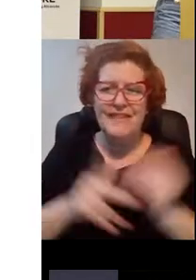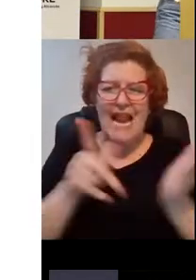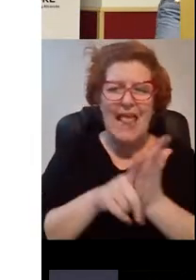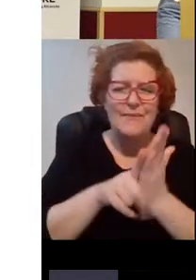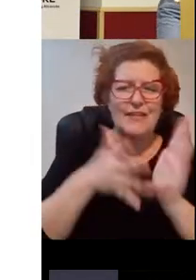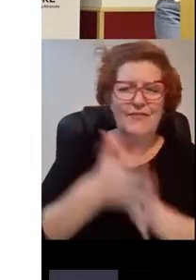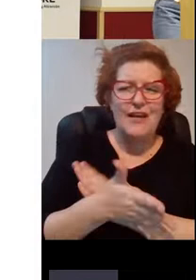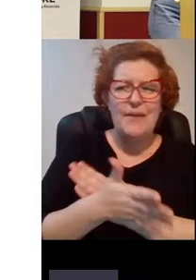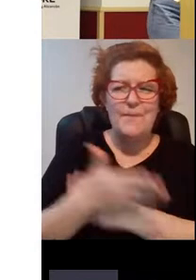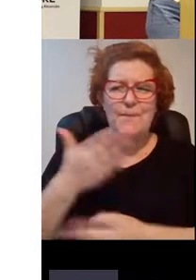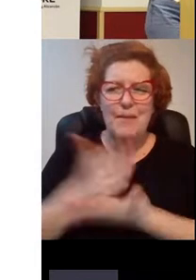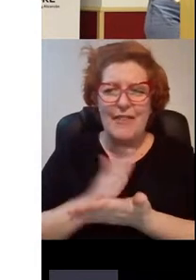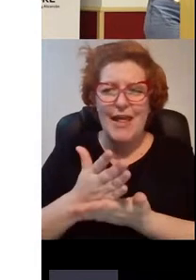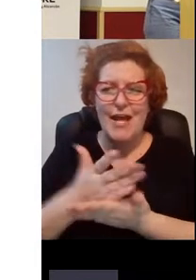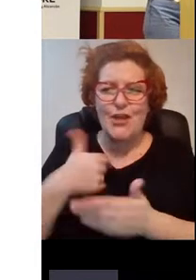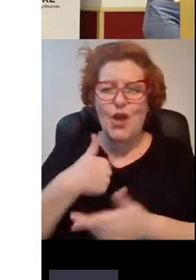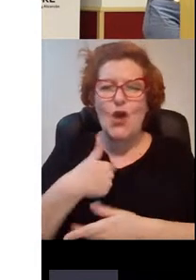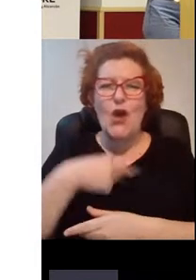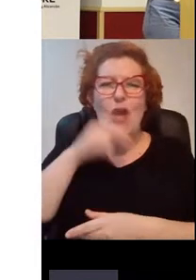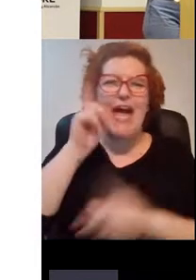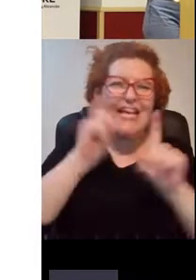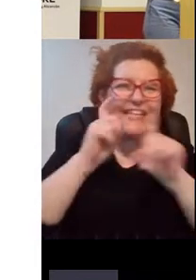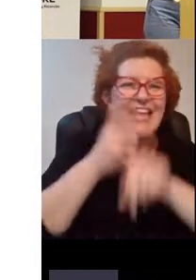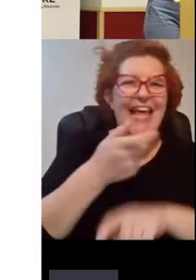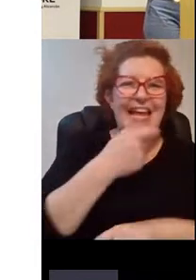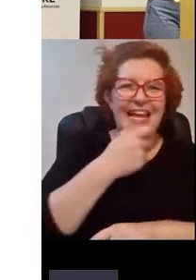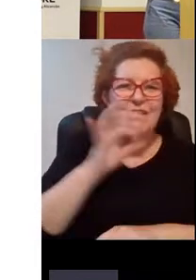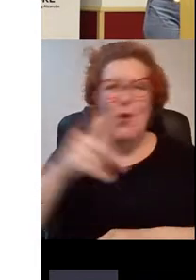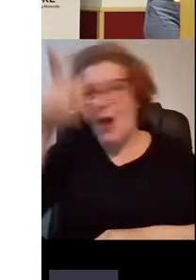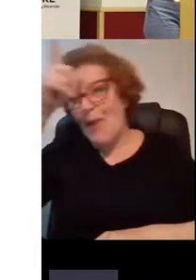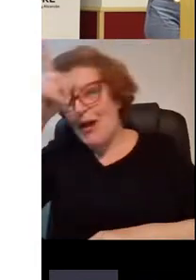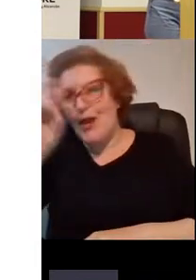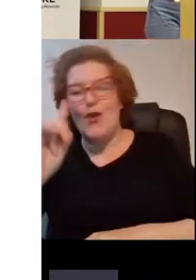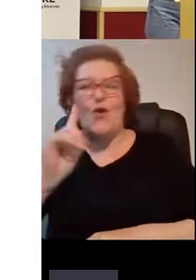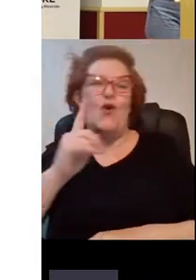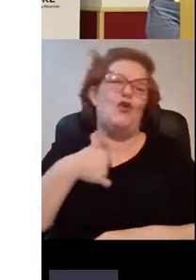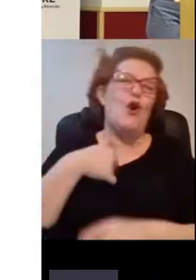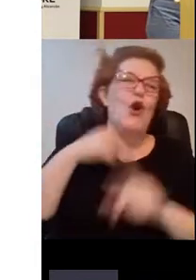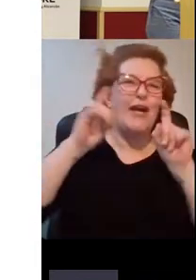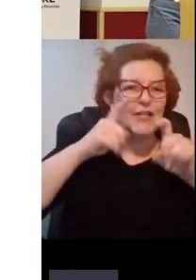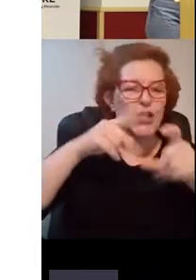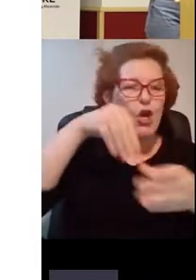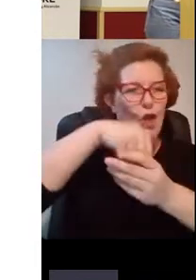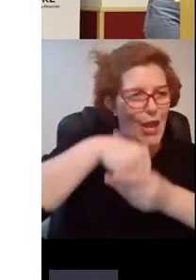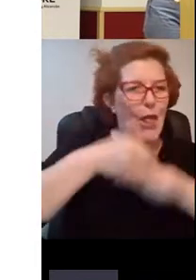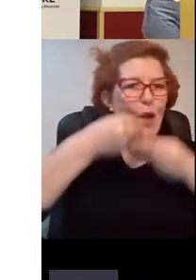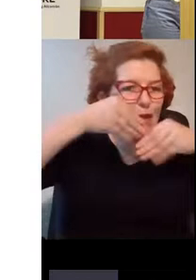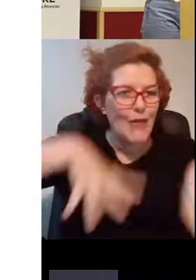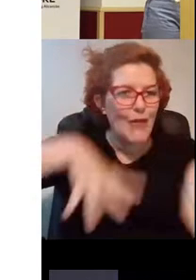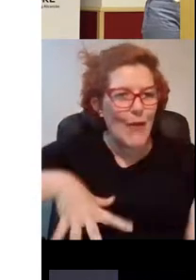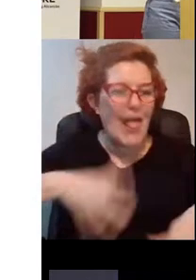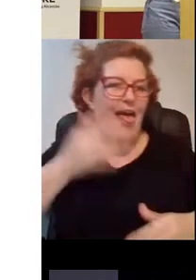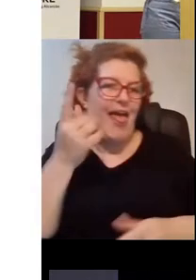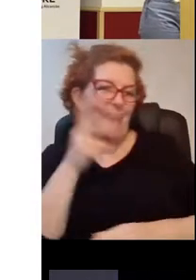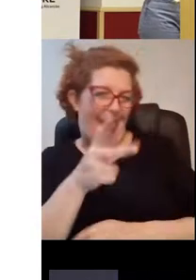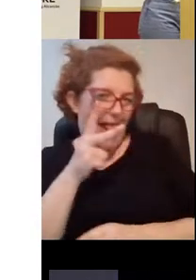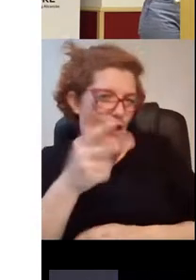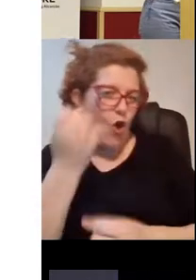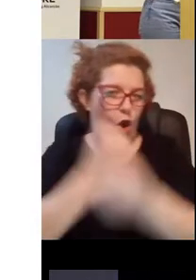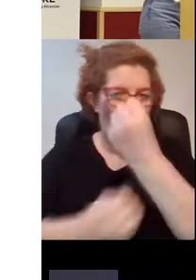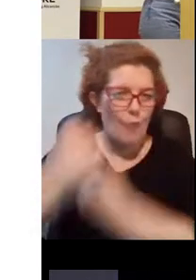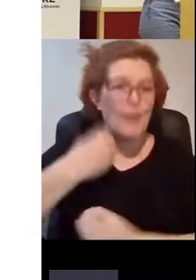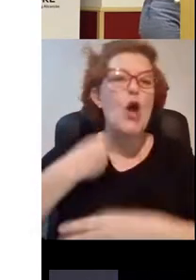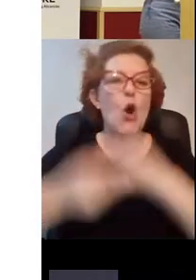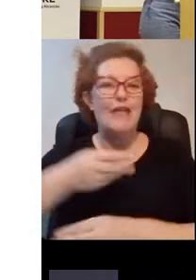estamos enseñando inglés o alemán, sino que enseñamos contenidos de historia, de derecho, de economía, pero lo hacemos utilizando